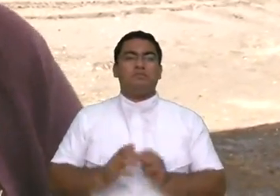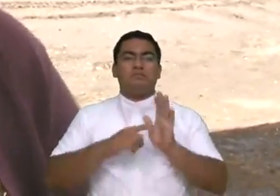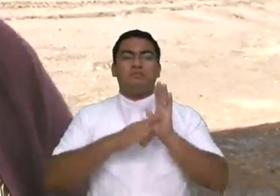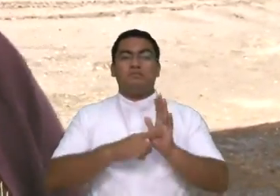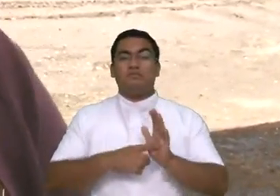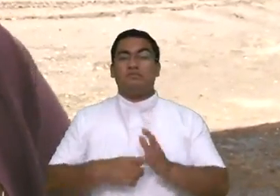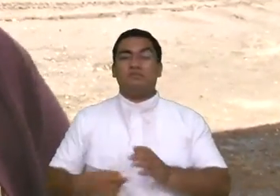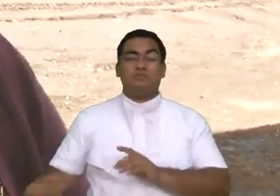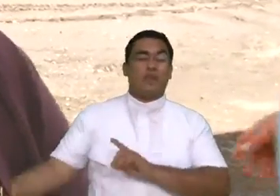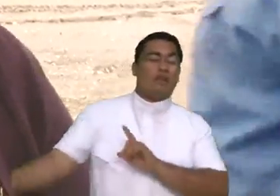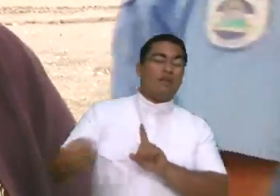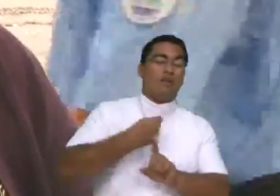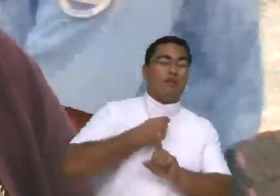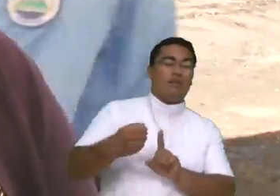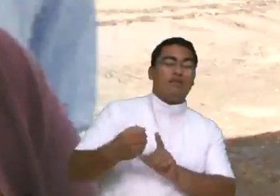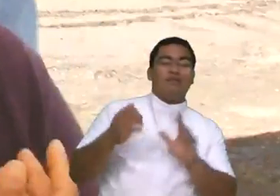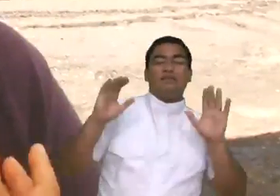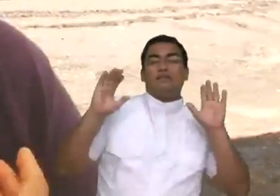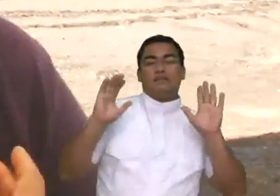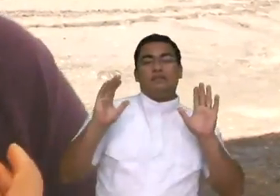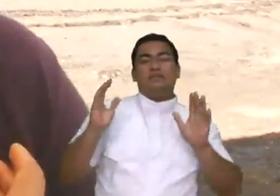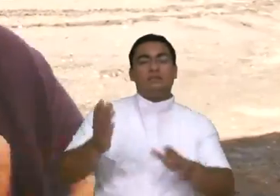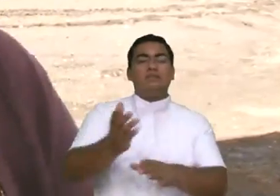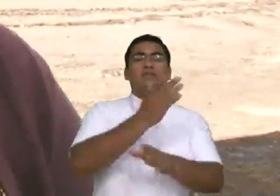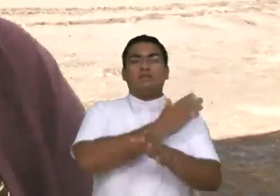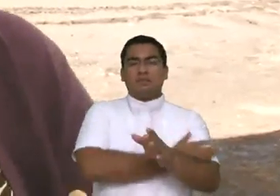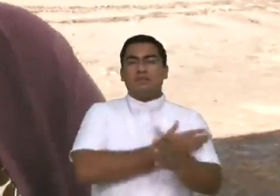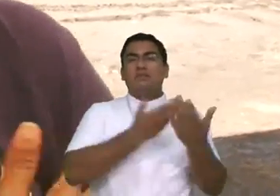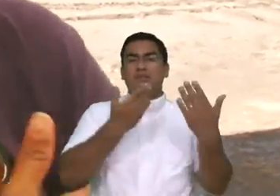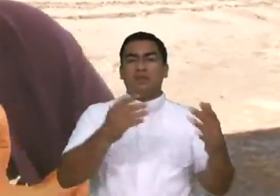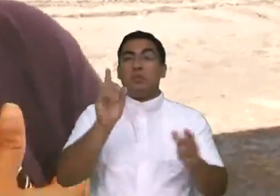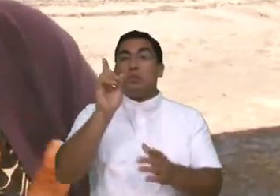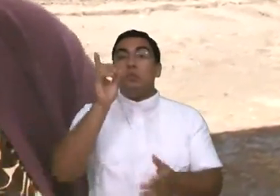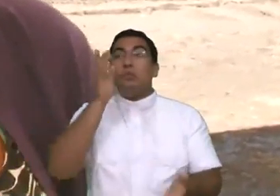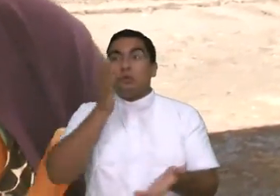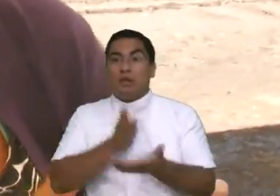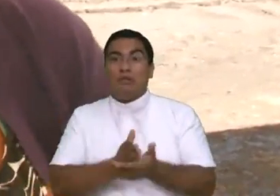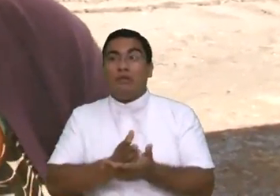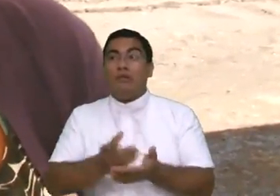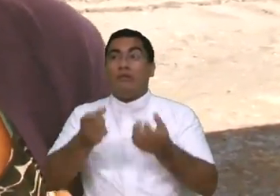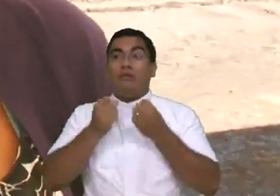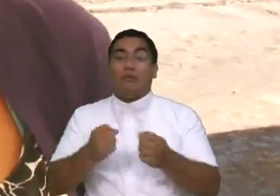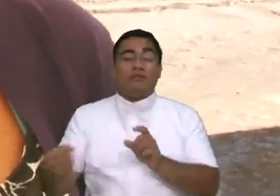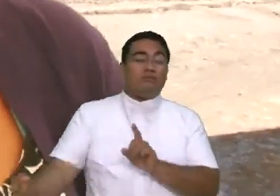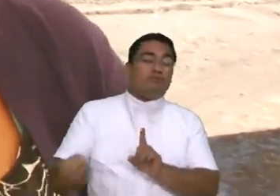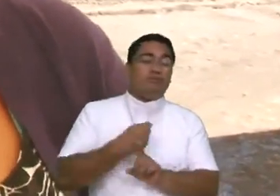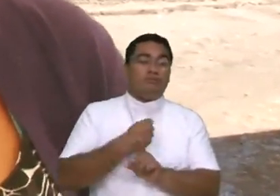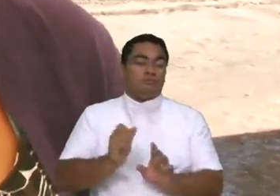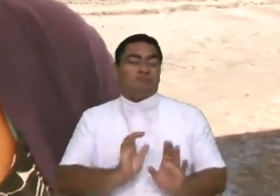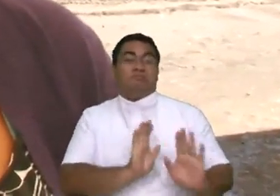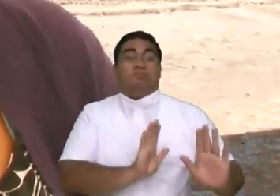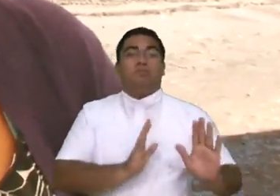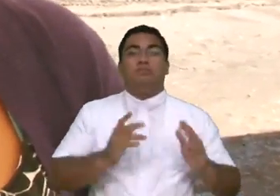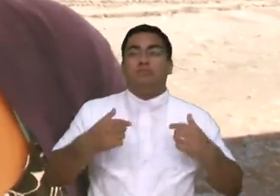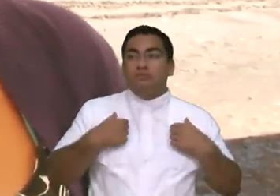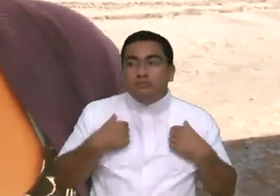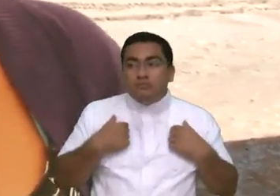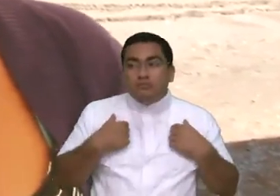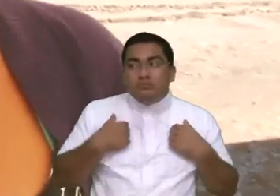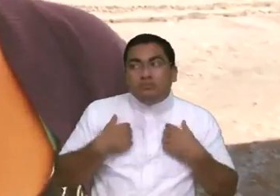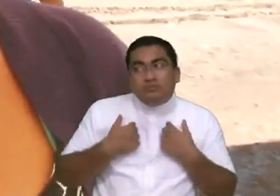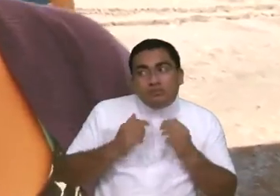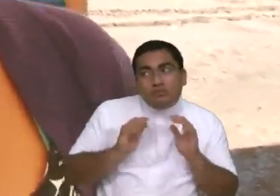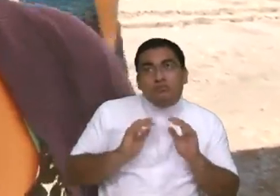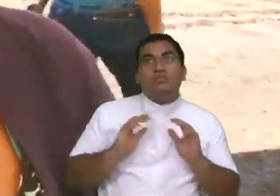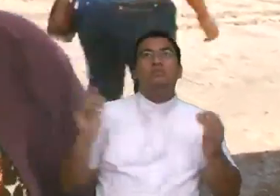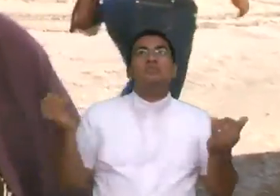violencia física es la que ya me pegó una vez, o sea, me golpeó con el simple hecho de empujarme ya. Y la